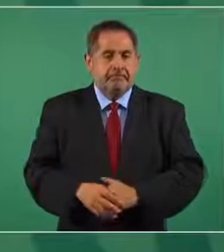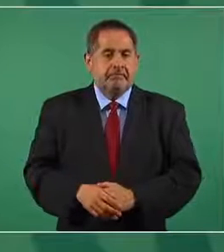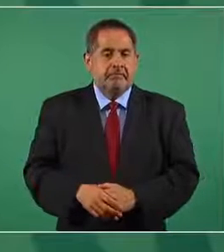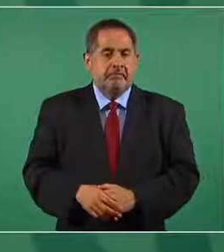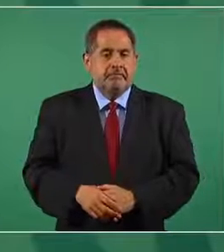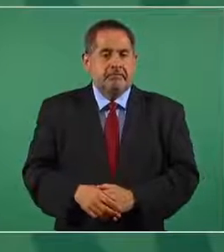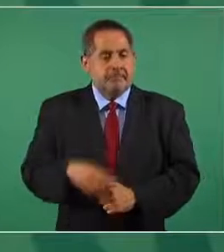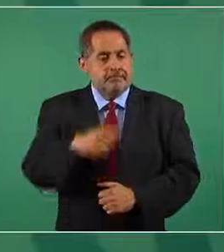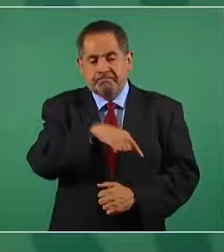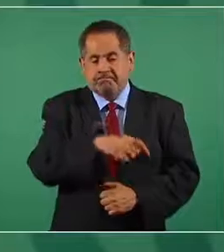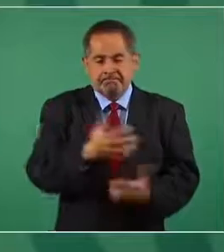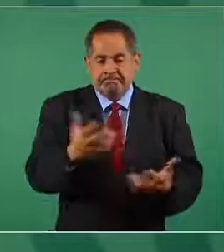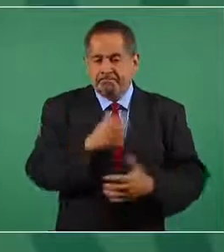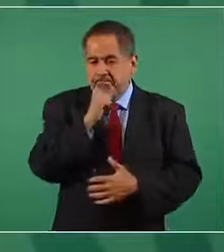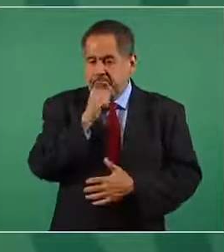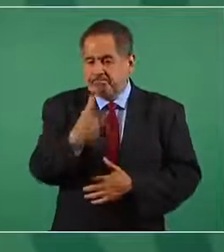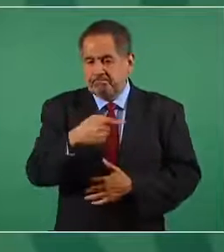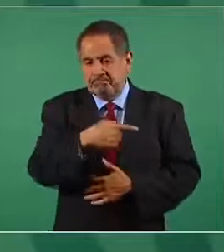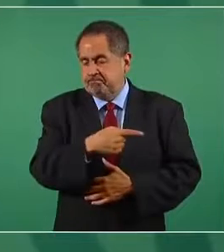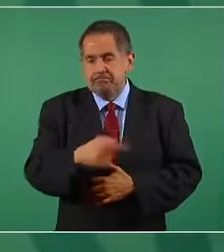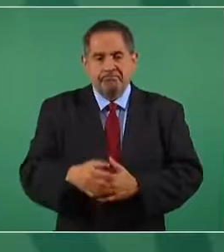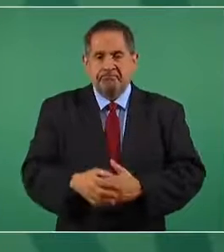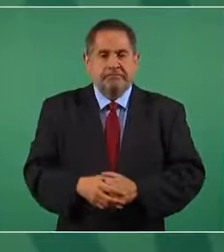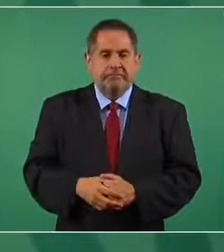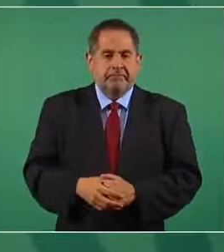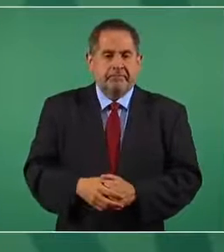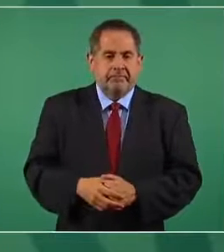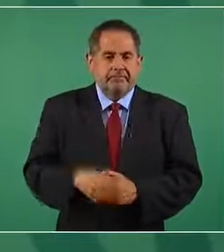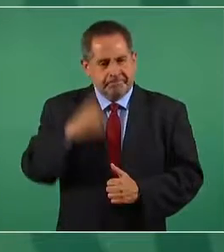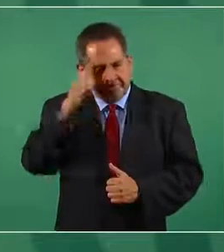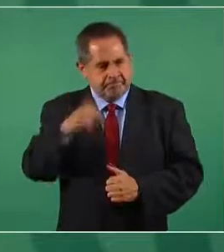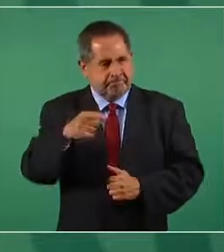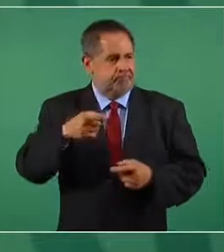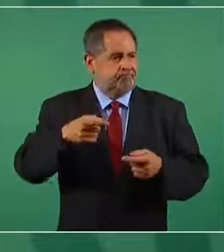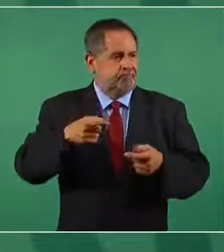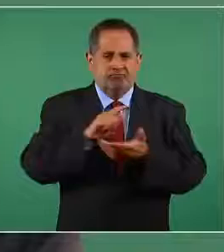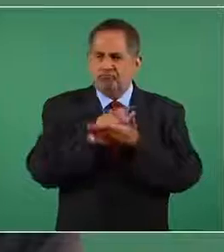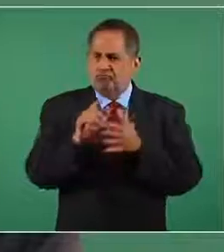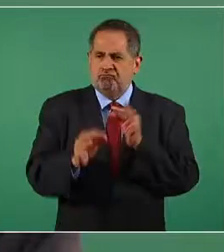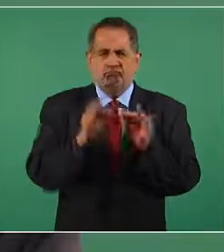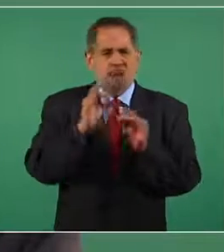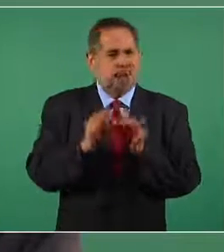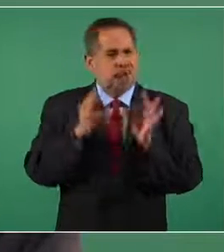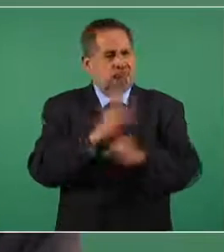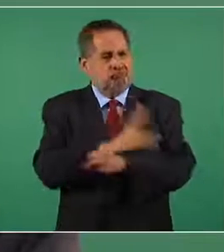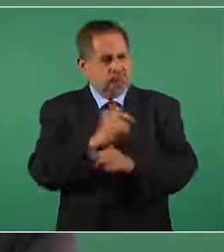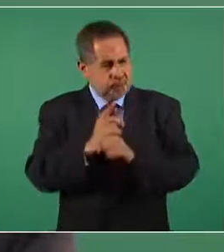¿No han hecho nada por limpiar el Poder Judicial?